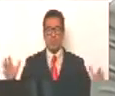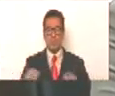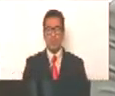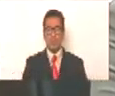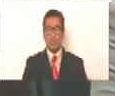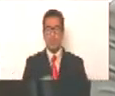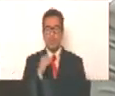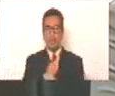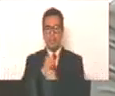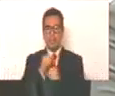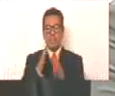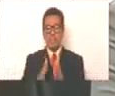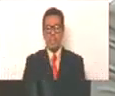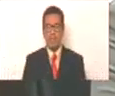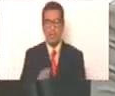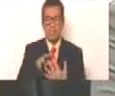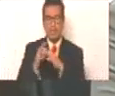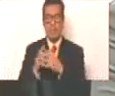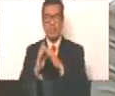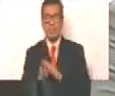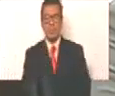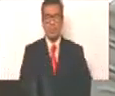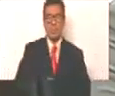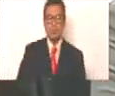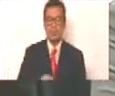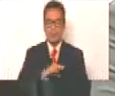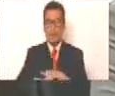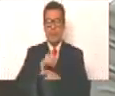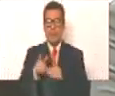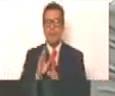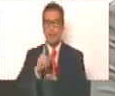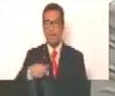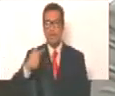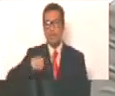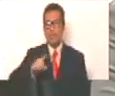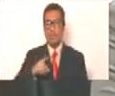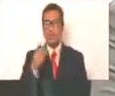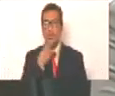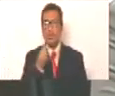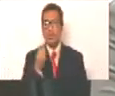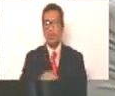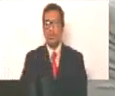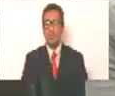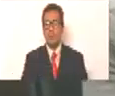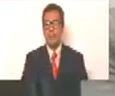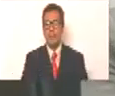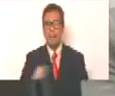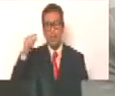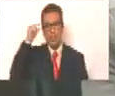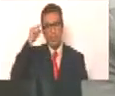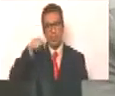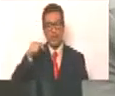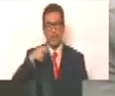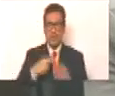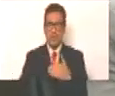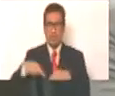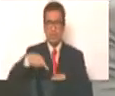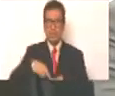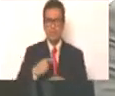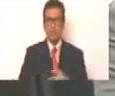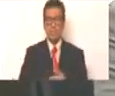de fábrica, dirigente sindical, como también tenemos jóvenes que hoy se levantan y emergen con fuerza